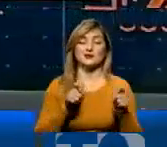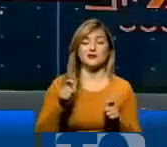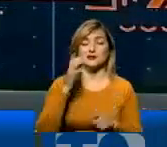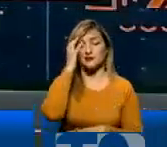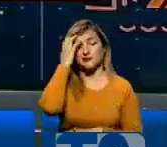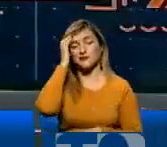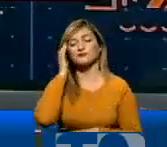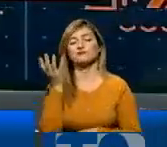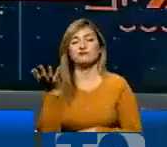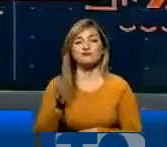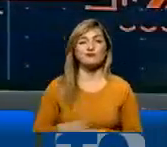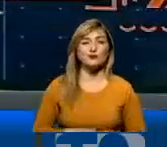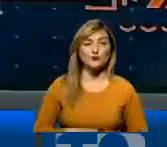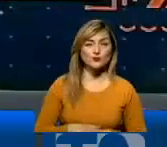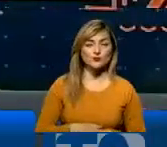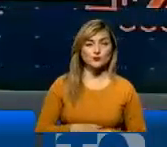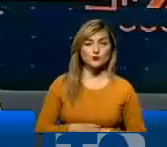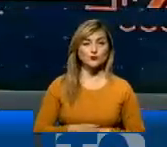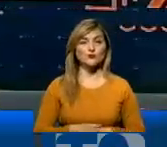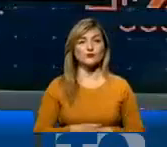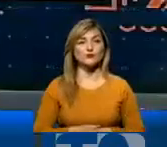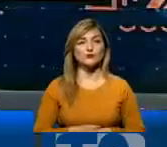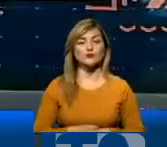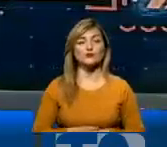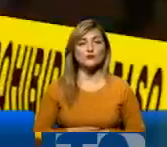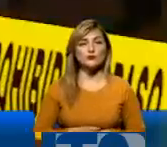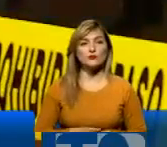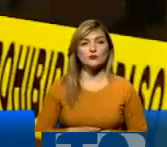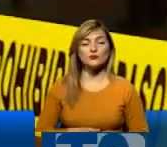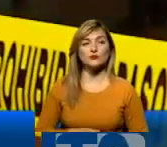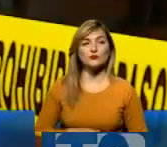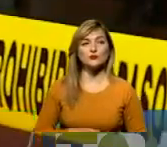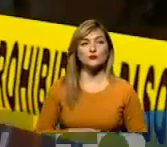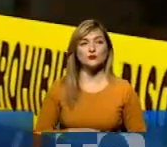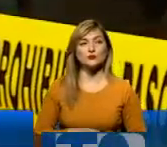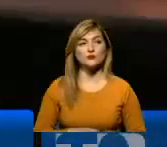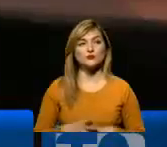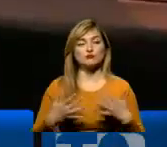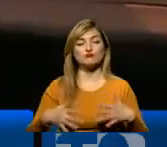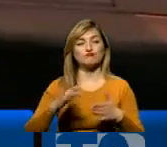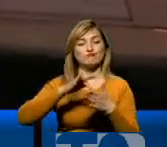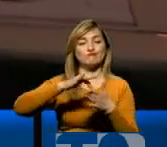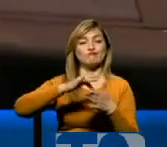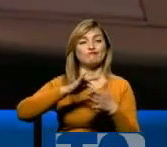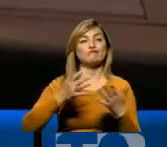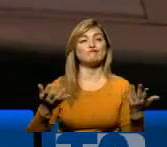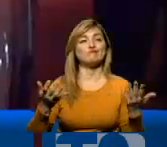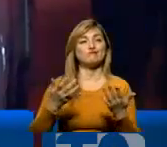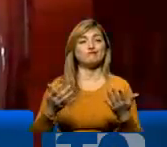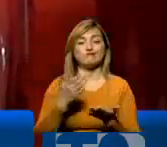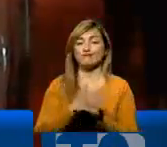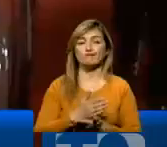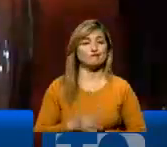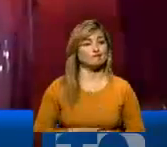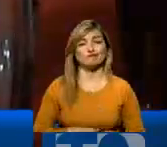muestra preocupada ante la ola de muertes violentas en el puerto principal. Las alarmas se han encendido y muy lejos de parar,